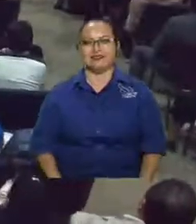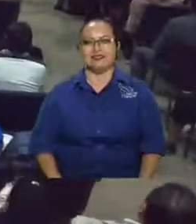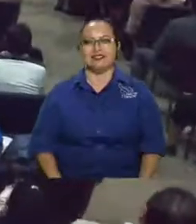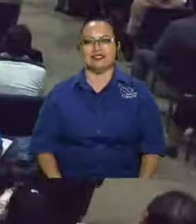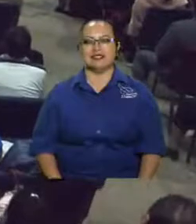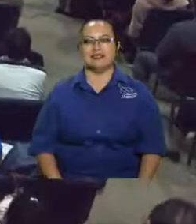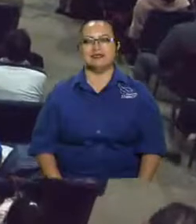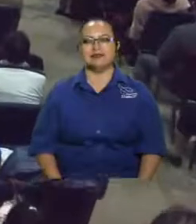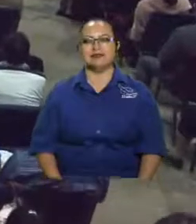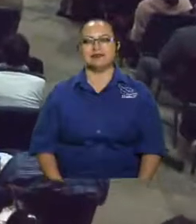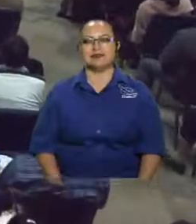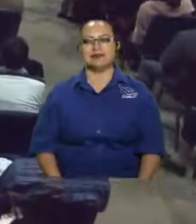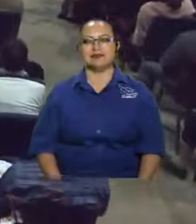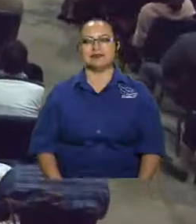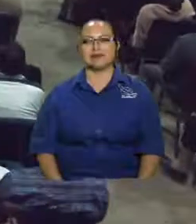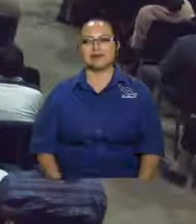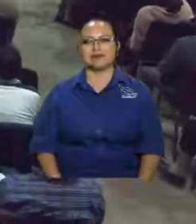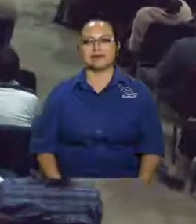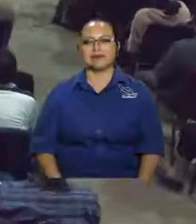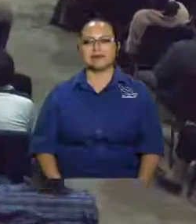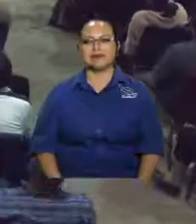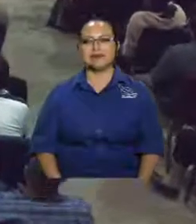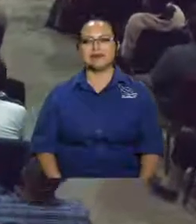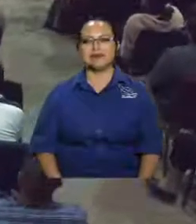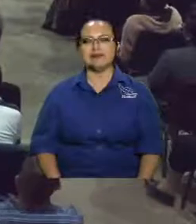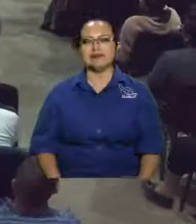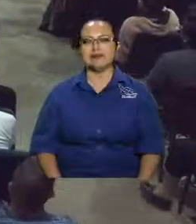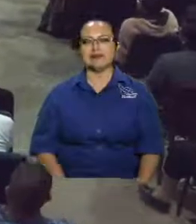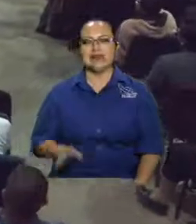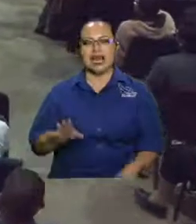está preparado. No, yo de aquí.